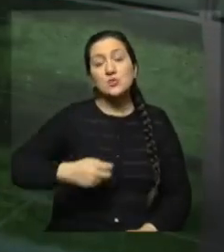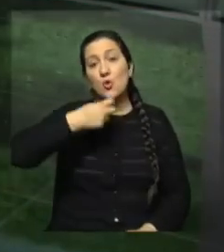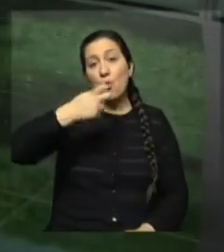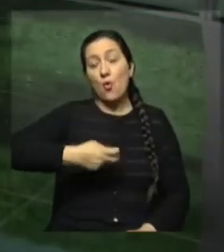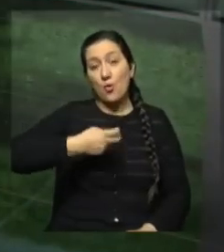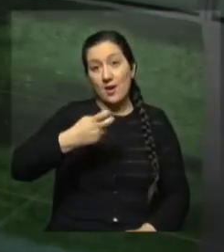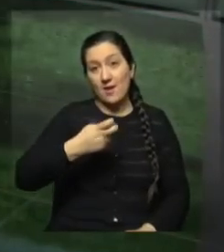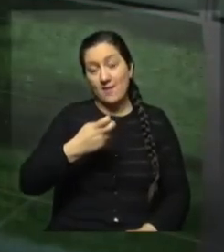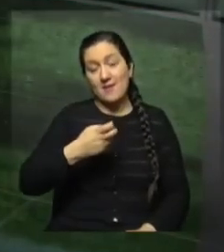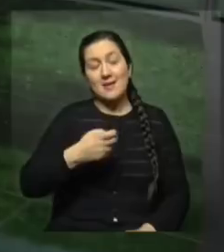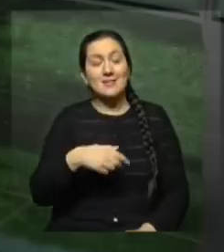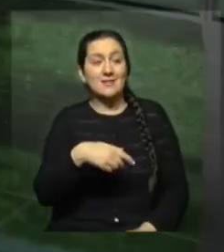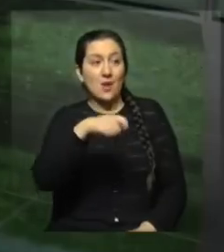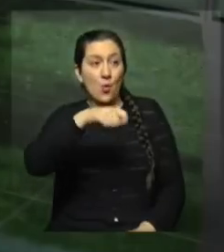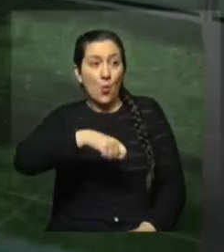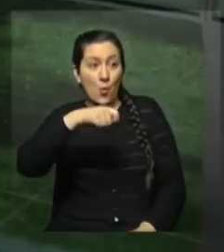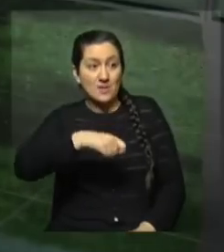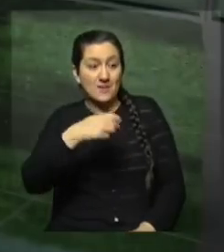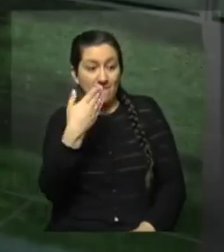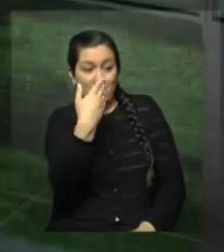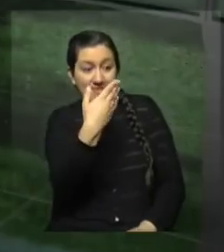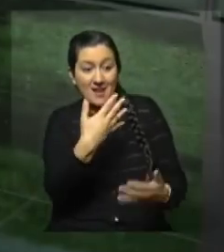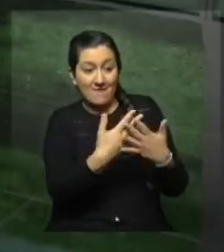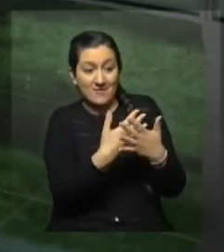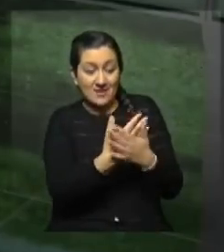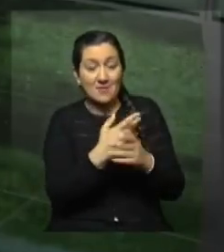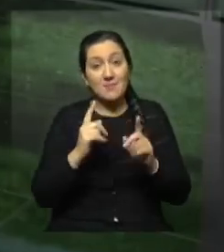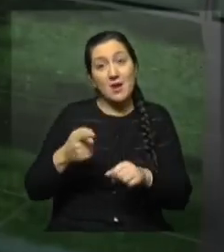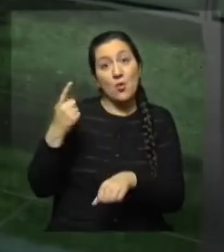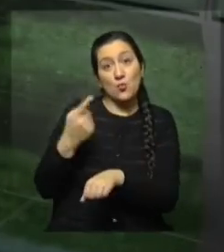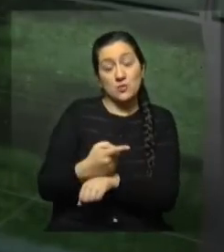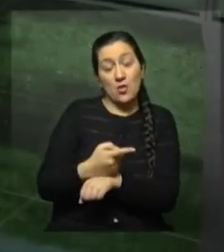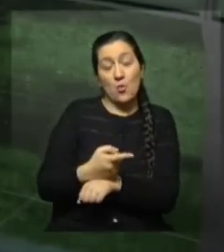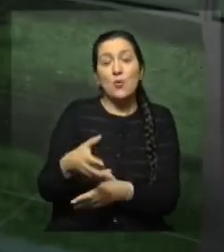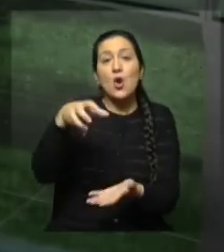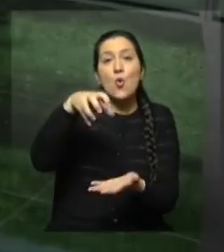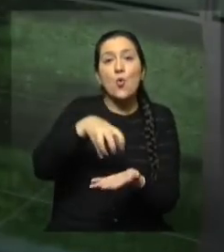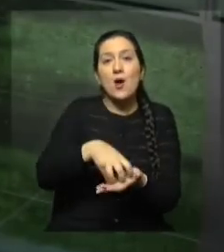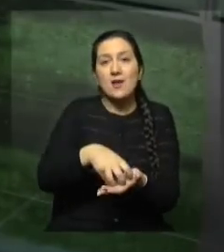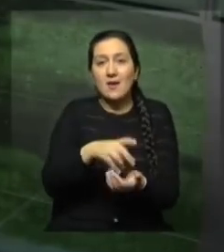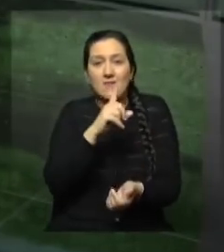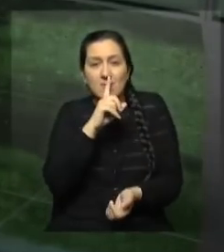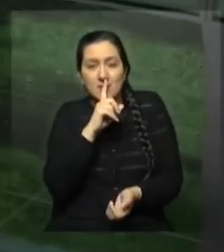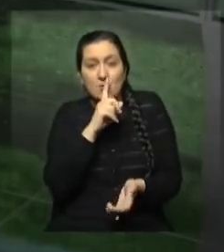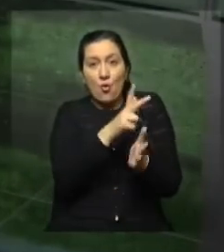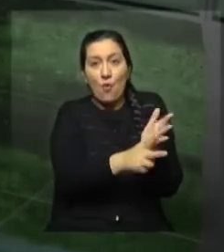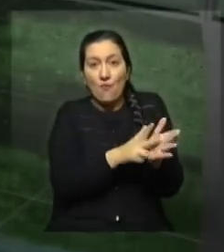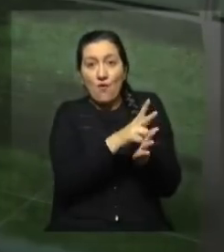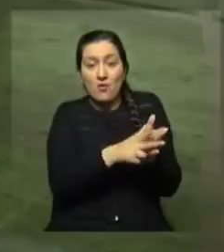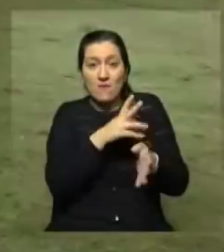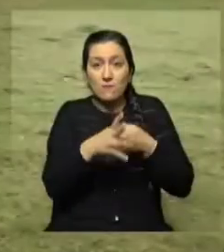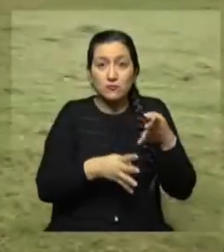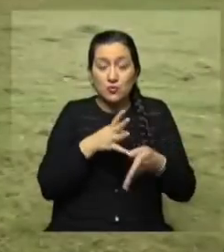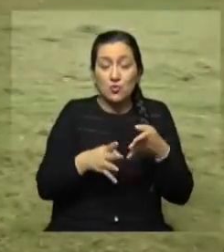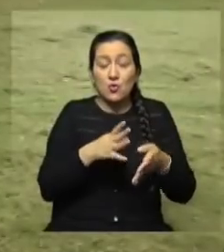en canelones por el centro clandestino de tensión conocido como los vagones que funcionó A fines de la década de los 60